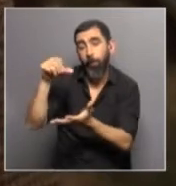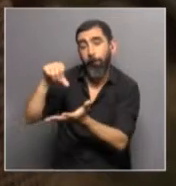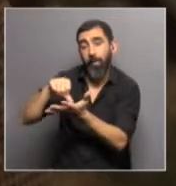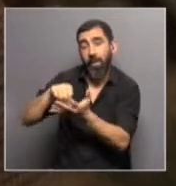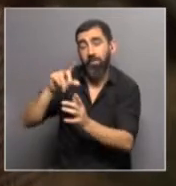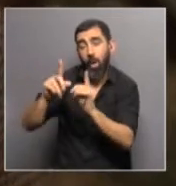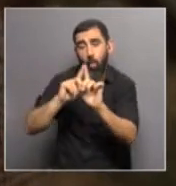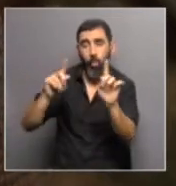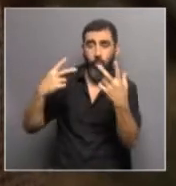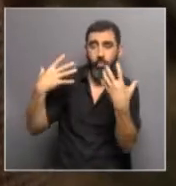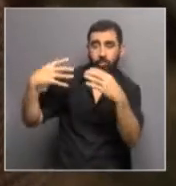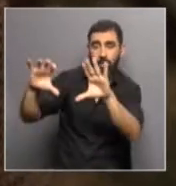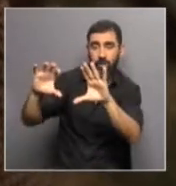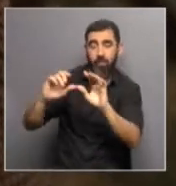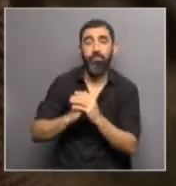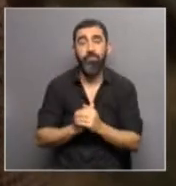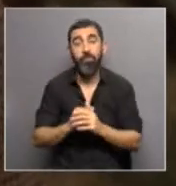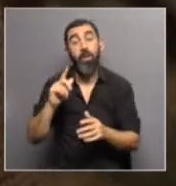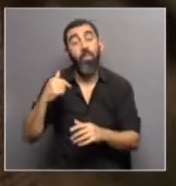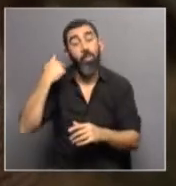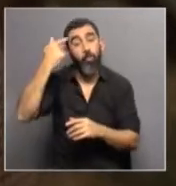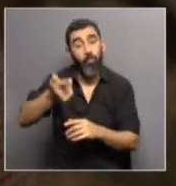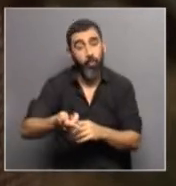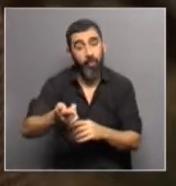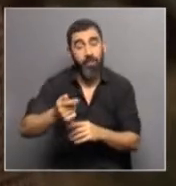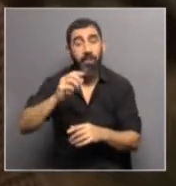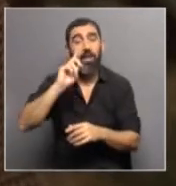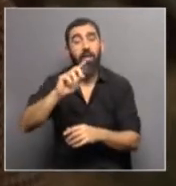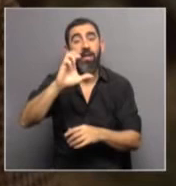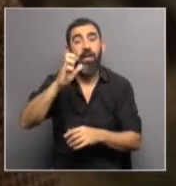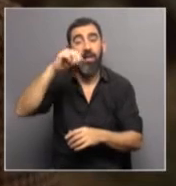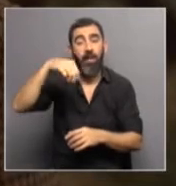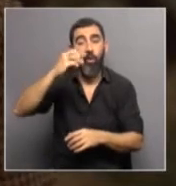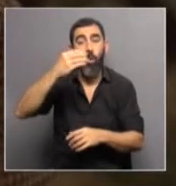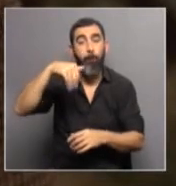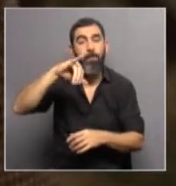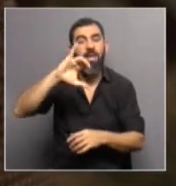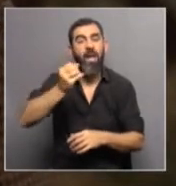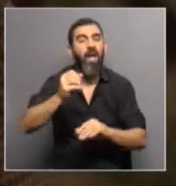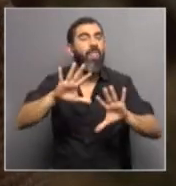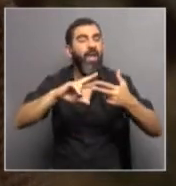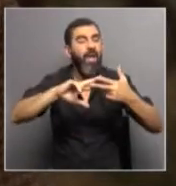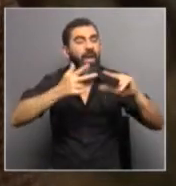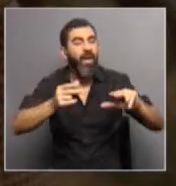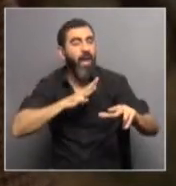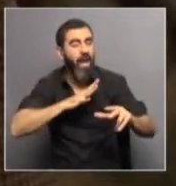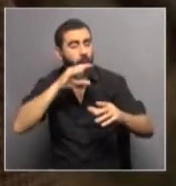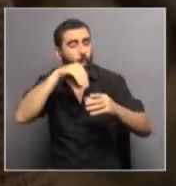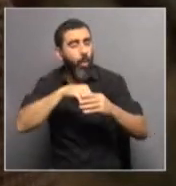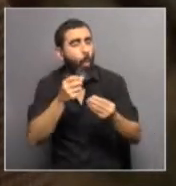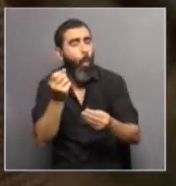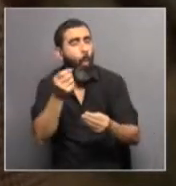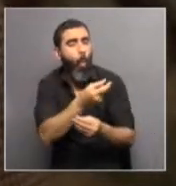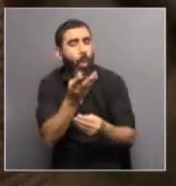no. Después vino la genómica, saber qué genes están, en qué proporción y